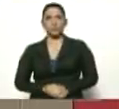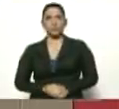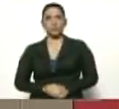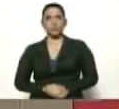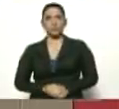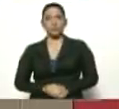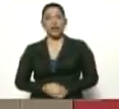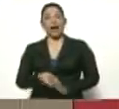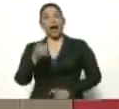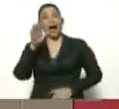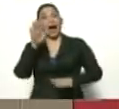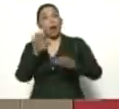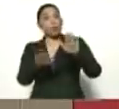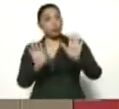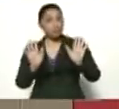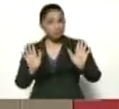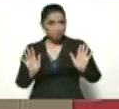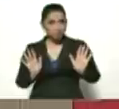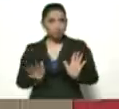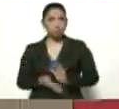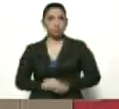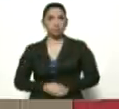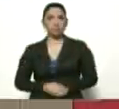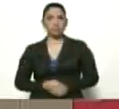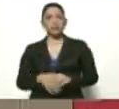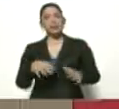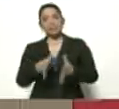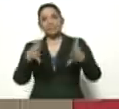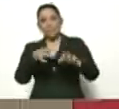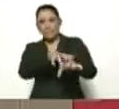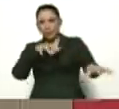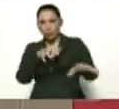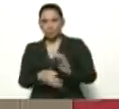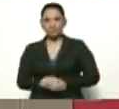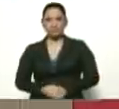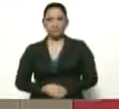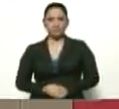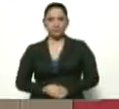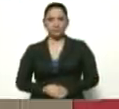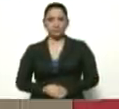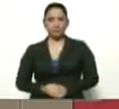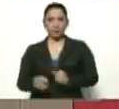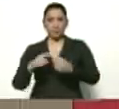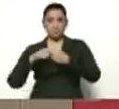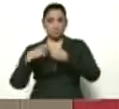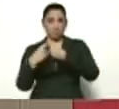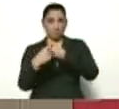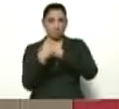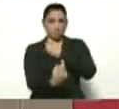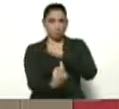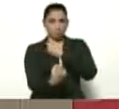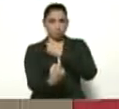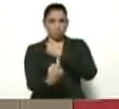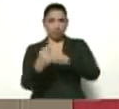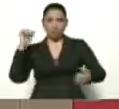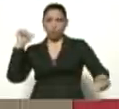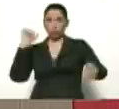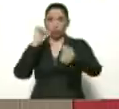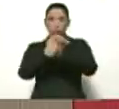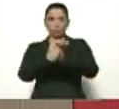algunos la gran mayoría de los desertores y mercenarios capturados